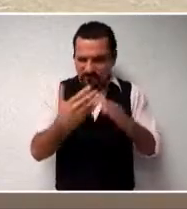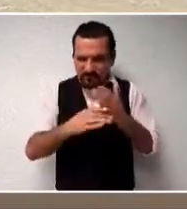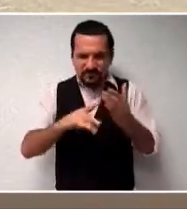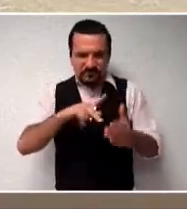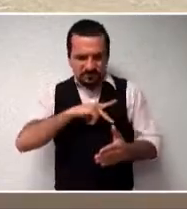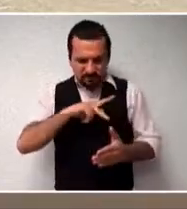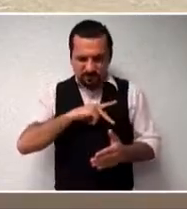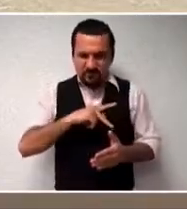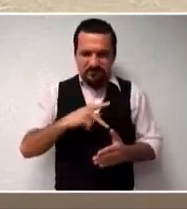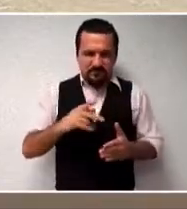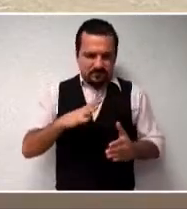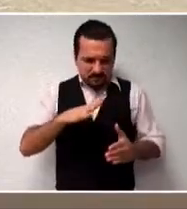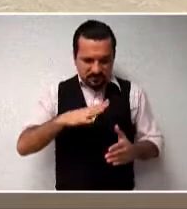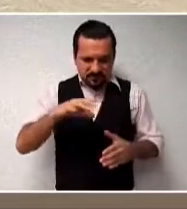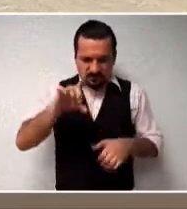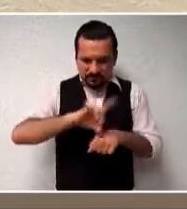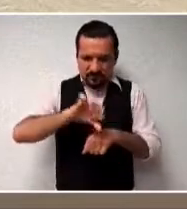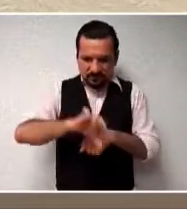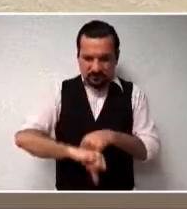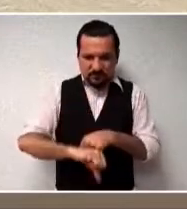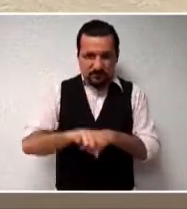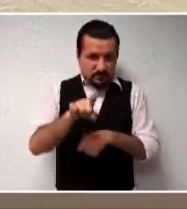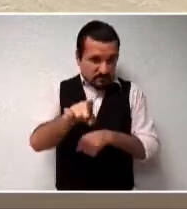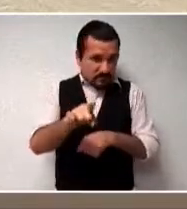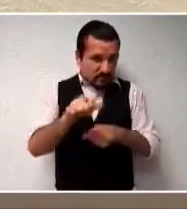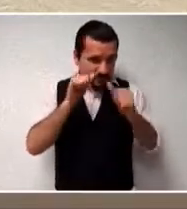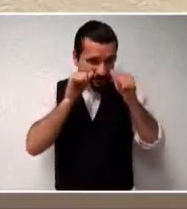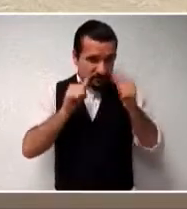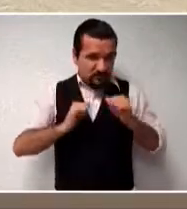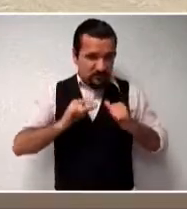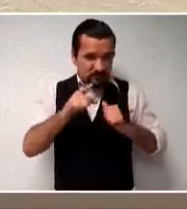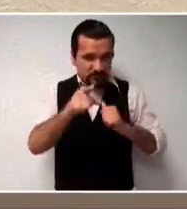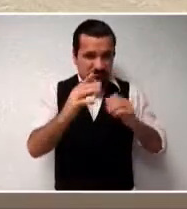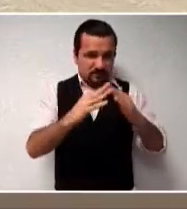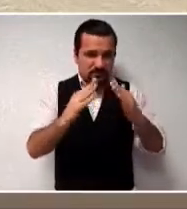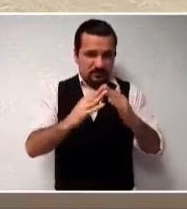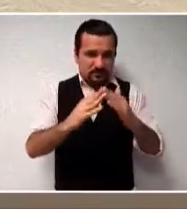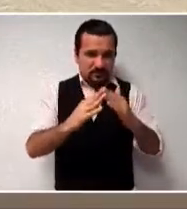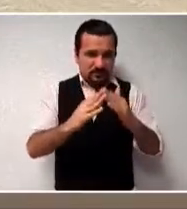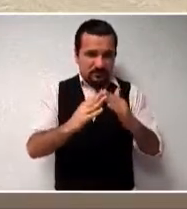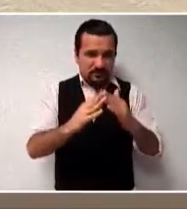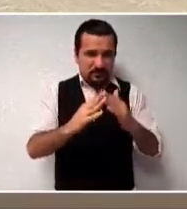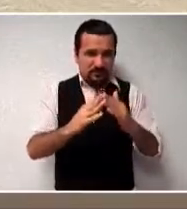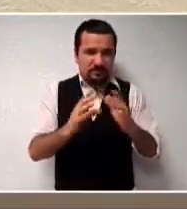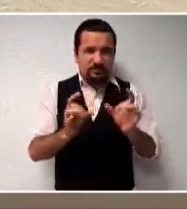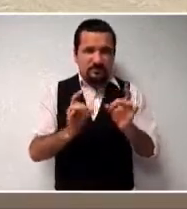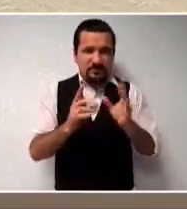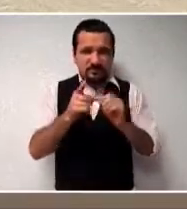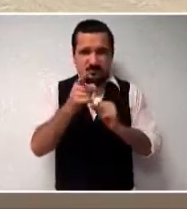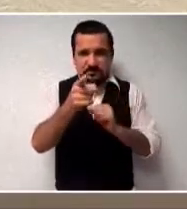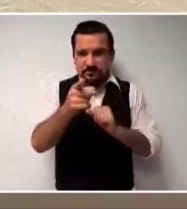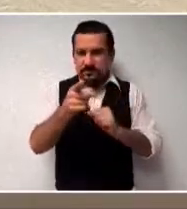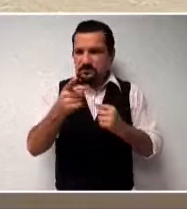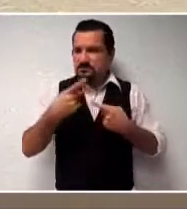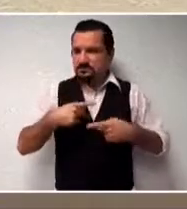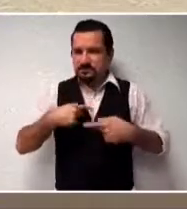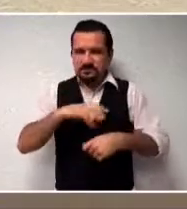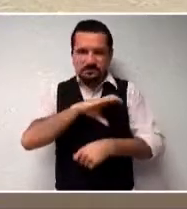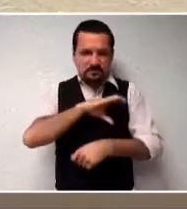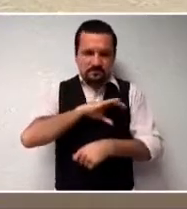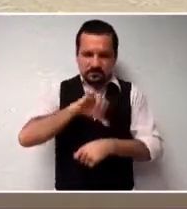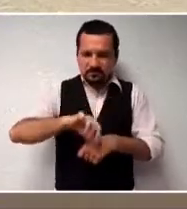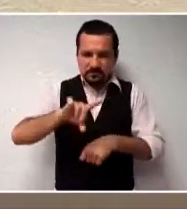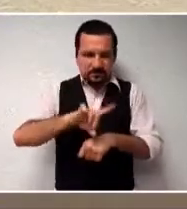hoy si estás escuchando esto desde tu hogar compartiste con tus seres queridos el día de hoy